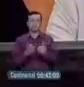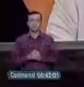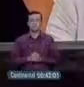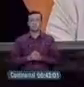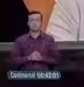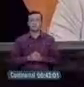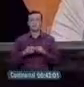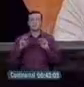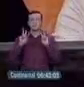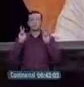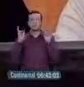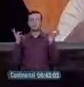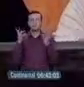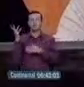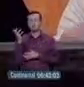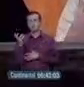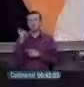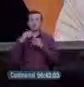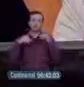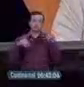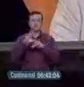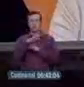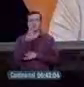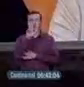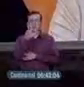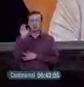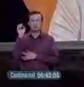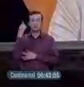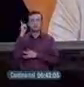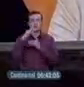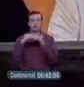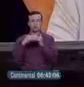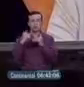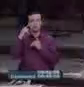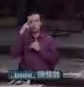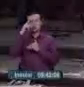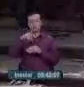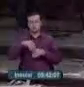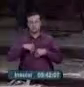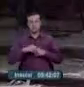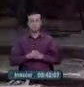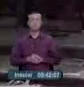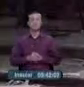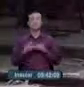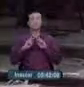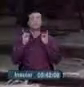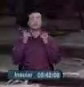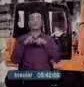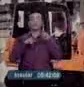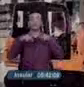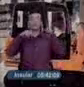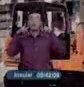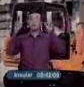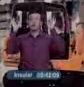es entre los bonos, los terrenos, son cerca de 300 millones de dólares que asume el Estado. En infraestructura que tiene que ver